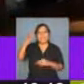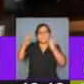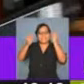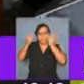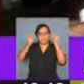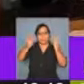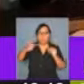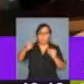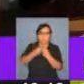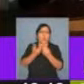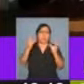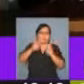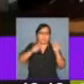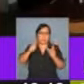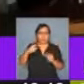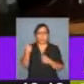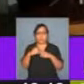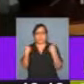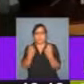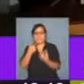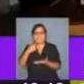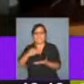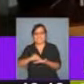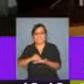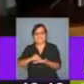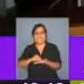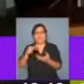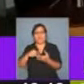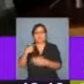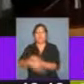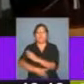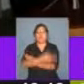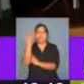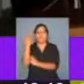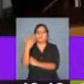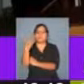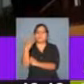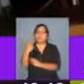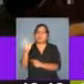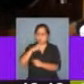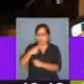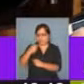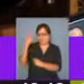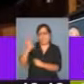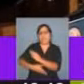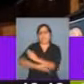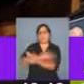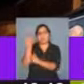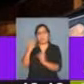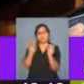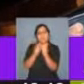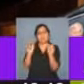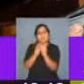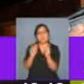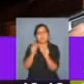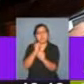colectiva. Desde el Senado de la Nación, nuestro bloque estuvo en asamblea permanente todos los días de la semana pasada. Hemos estado